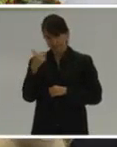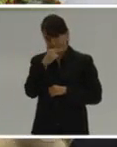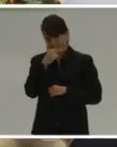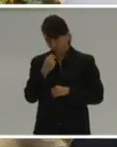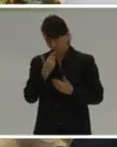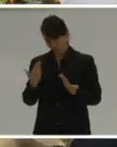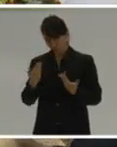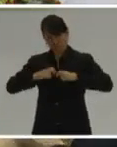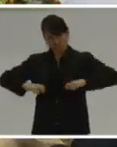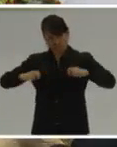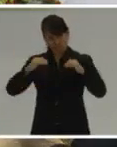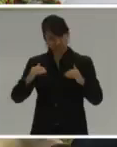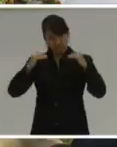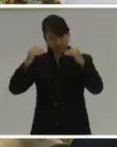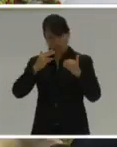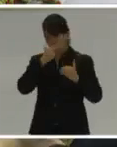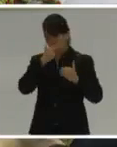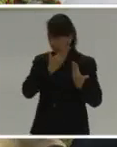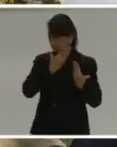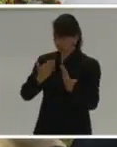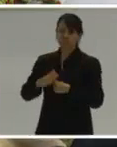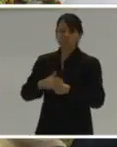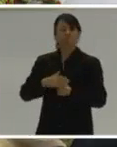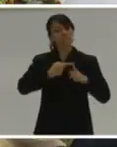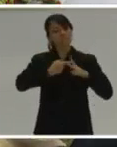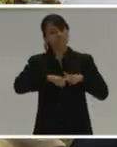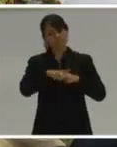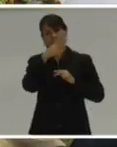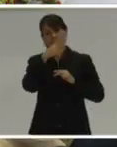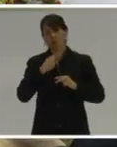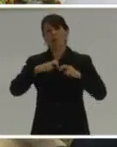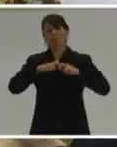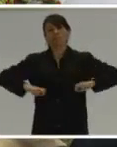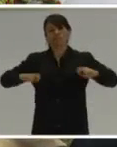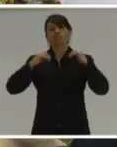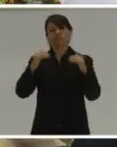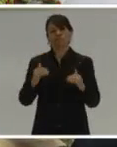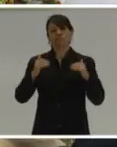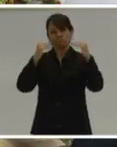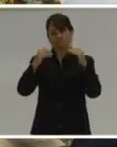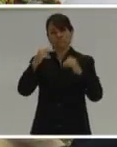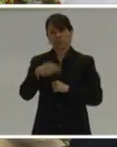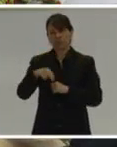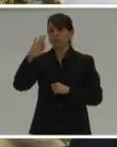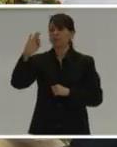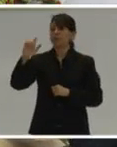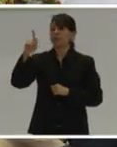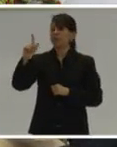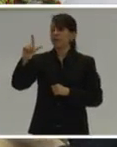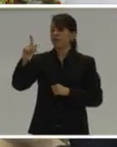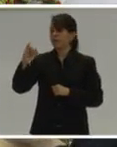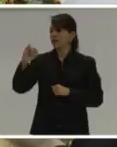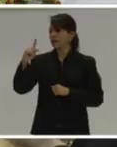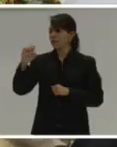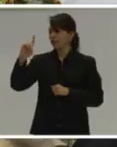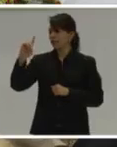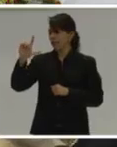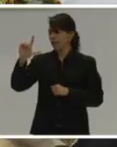Sin más preámbulo, tiene el uso de la voz el magistrado Felipe de la Mata Pizaña. ¿Qué